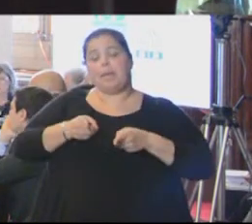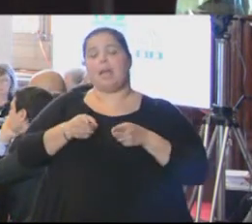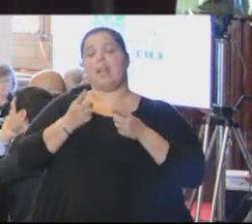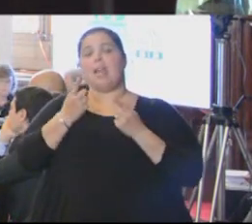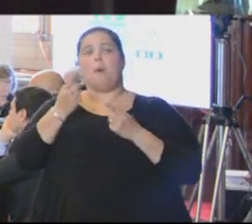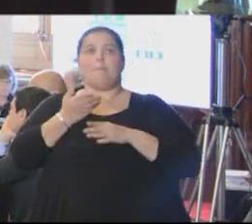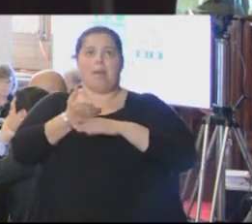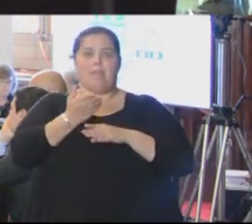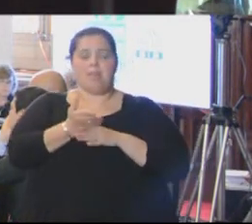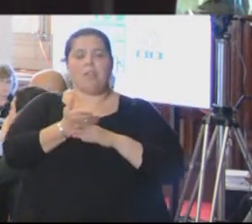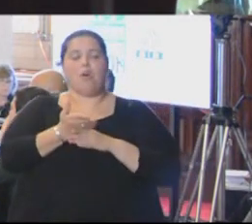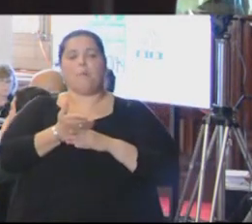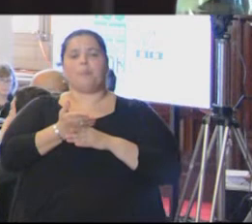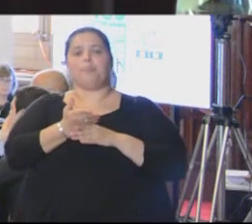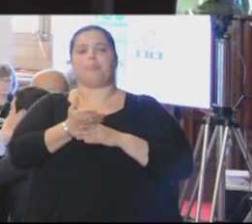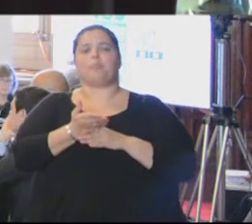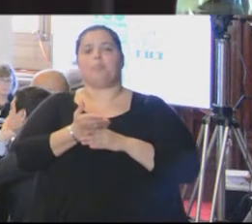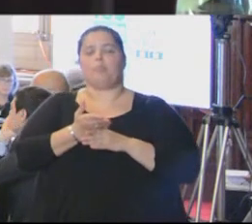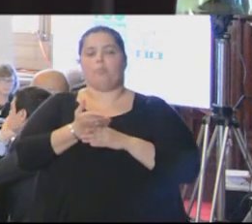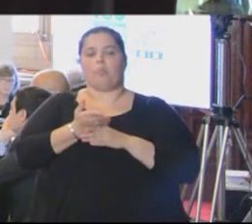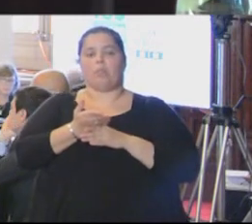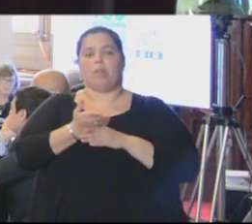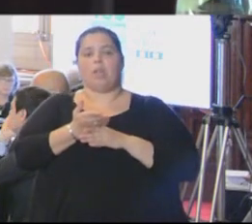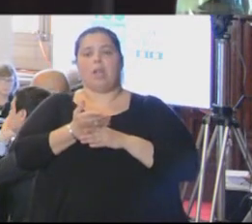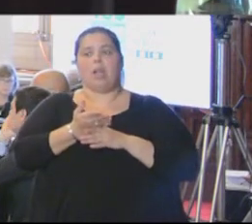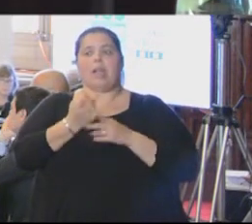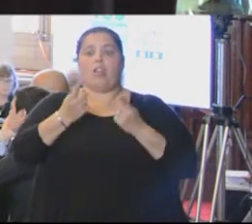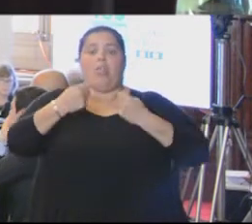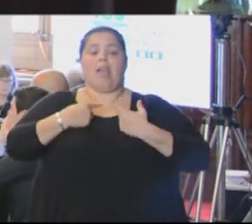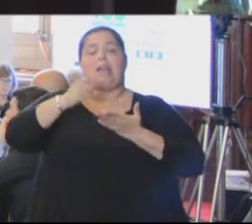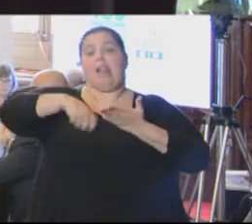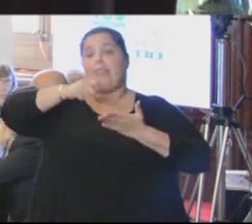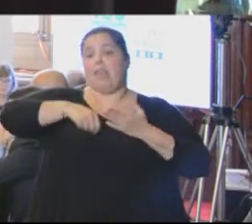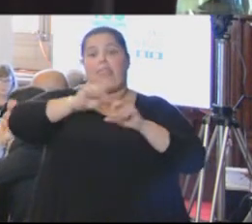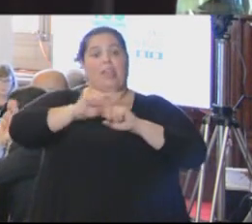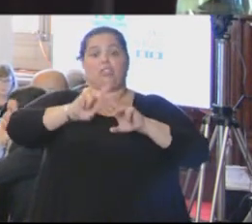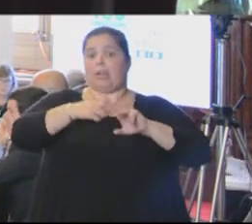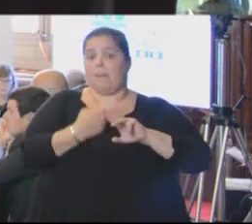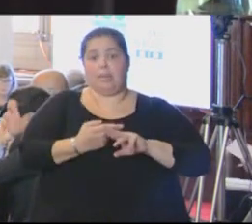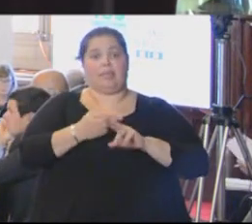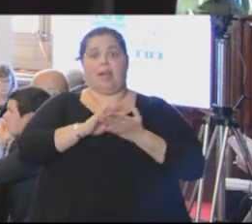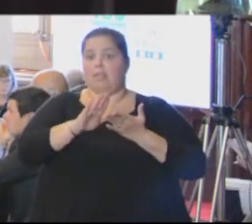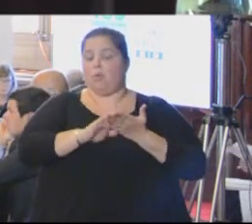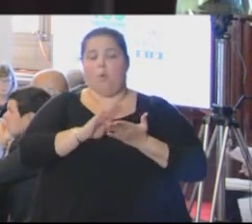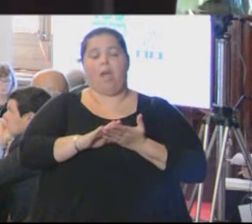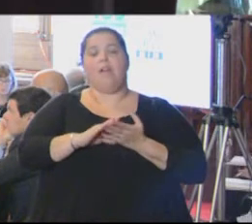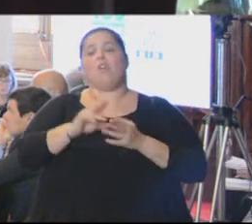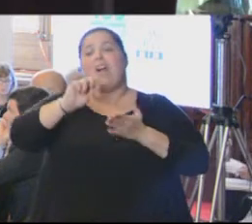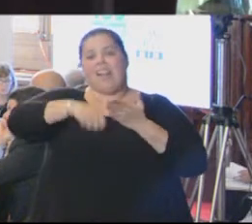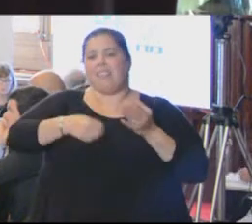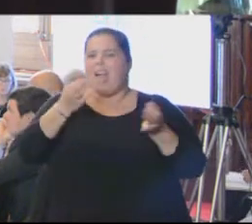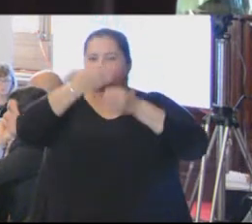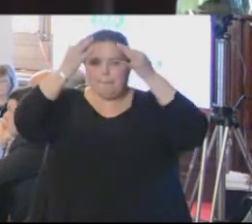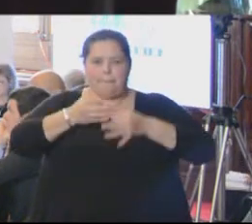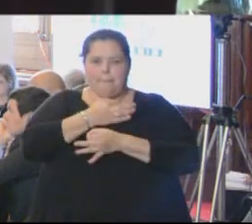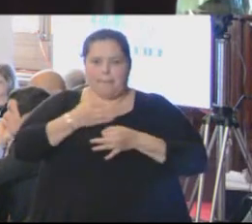y eficaces que ofrezcan garantías de no repetición y garantías plenas para desarrollar las actividades en favor de la